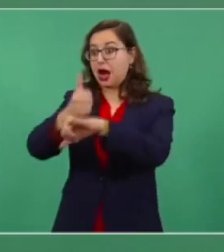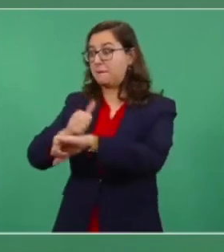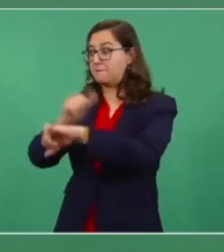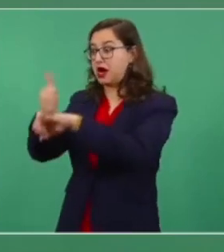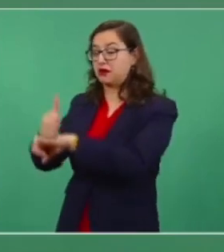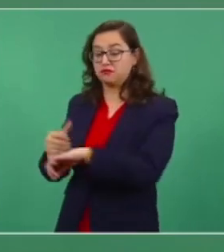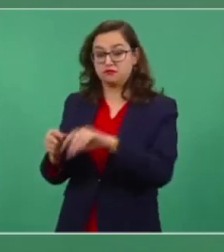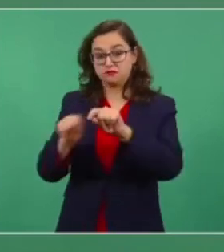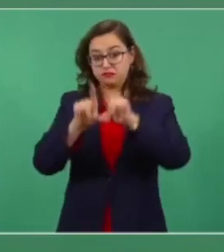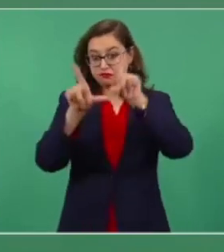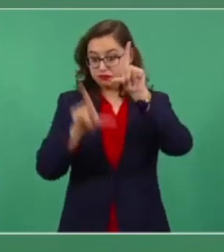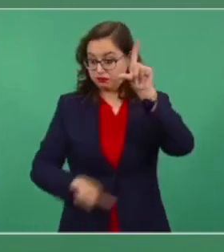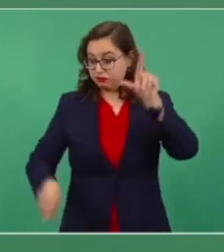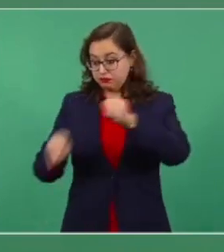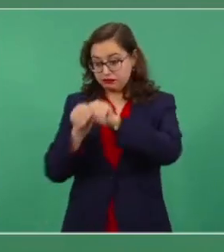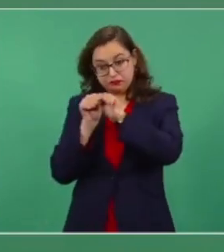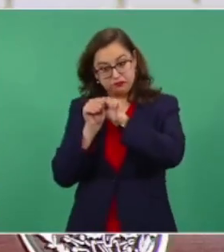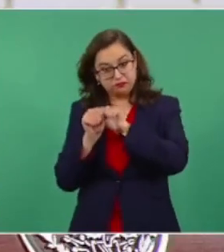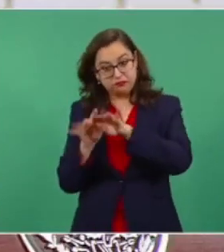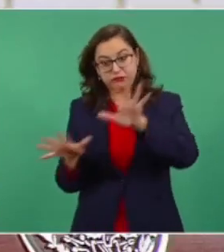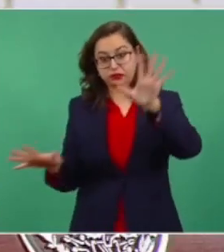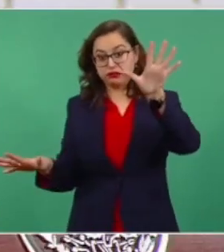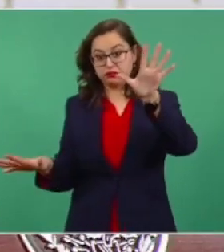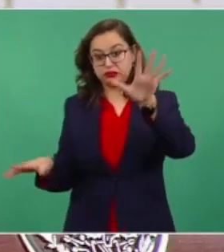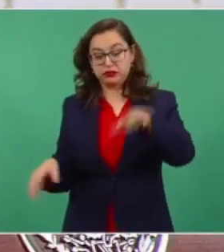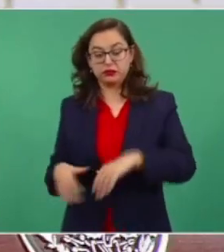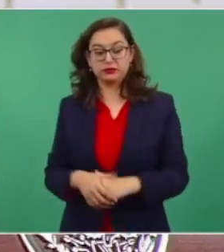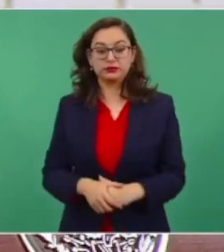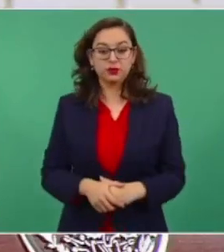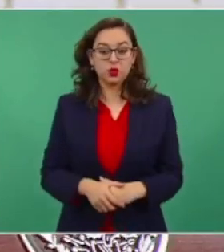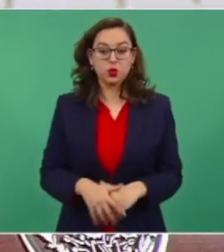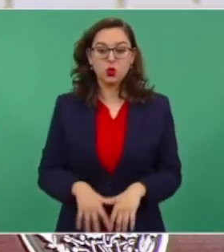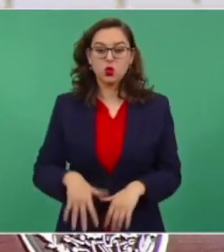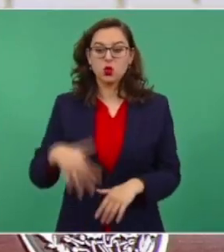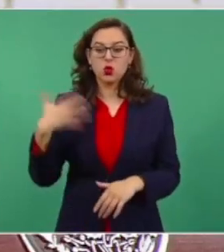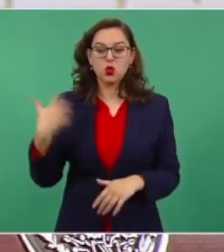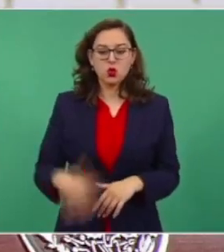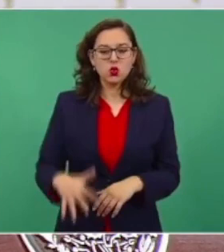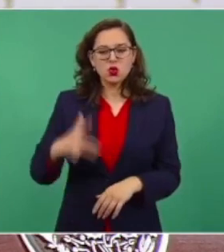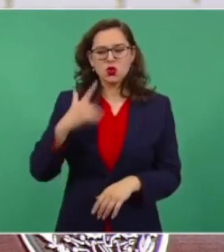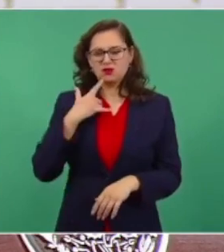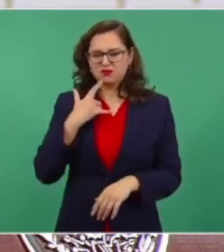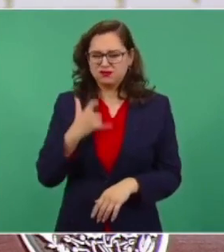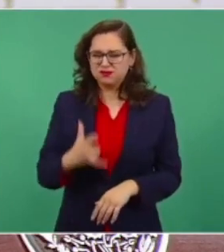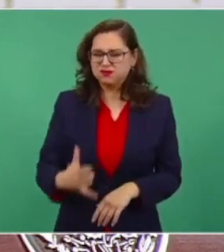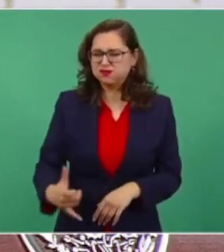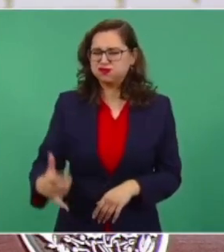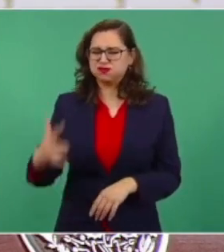los bancos comerciales. Nos costó trabajo